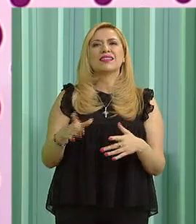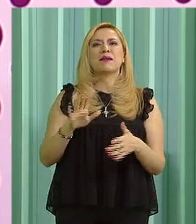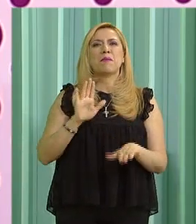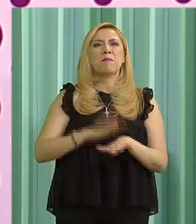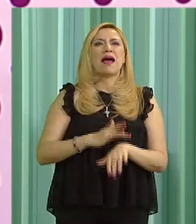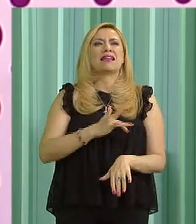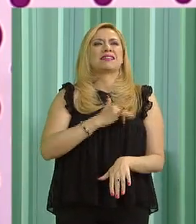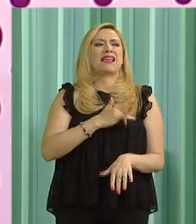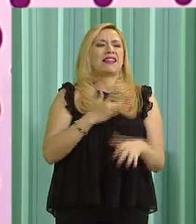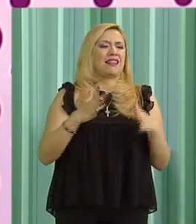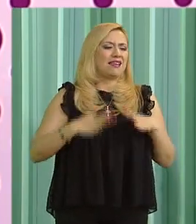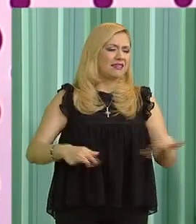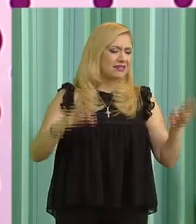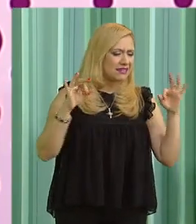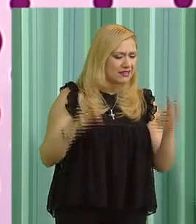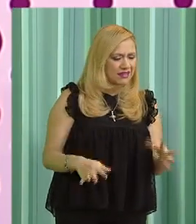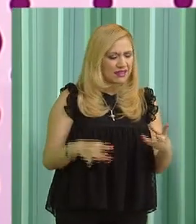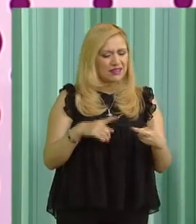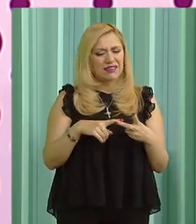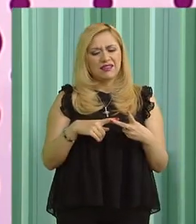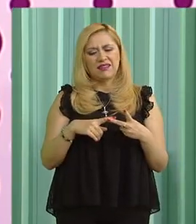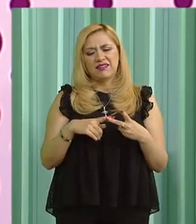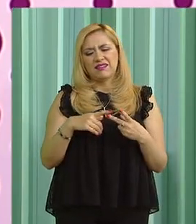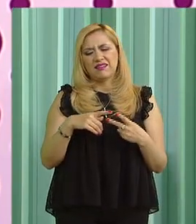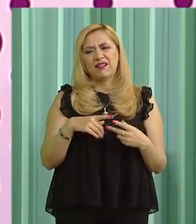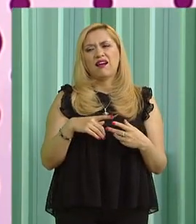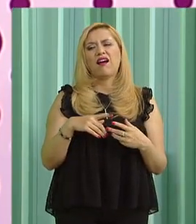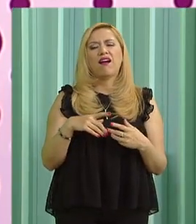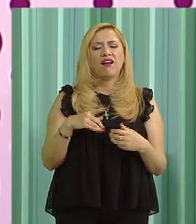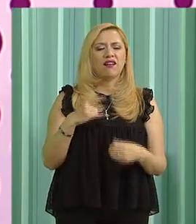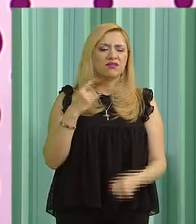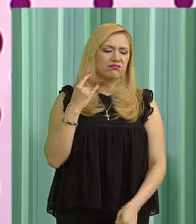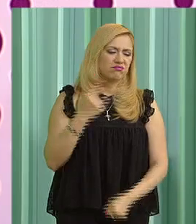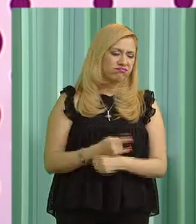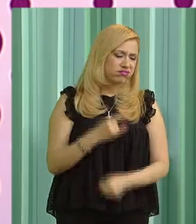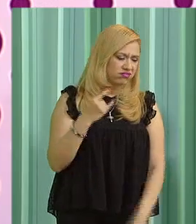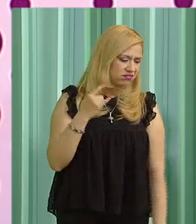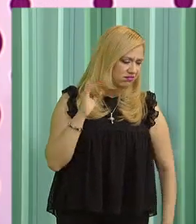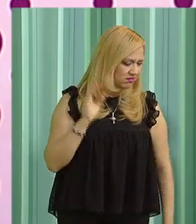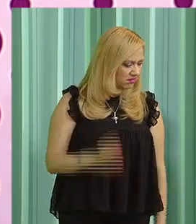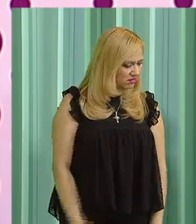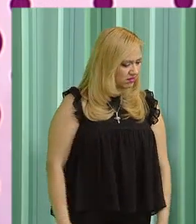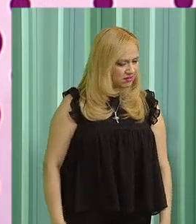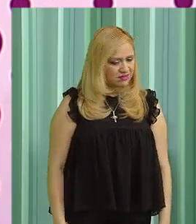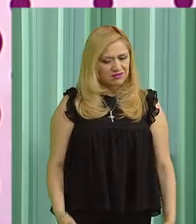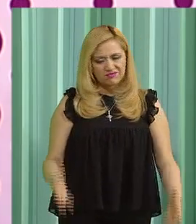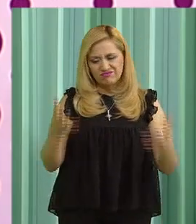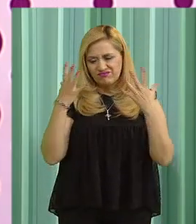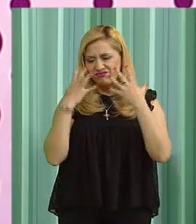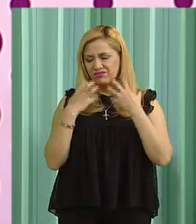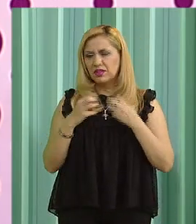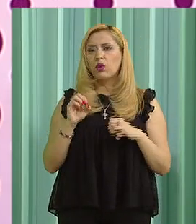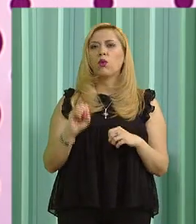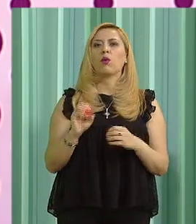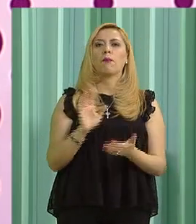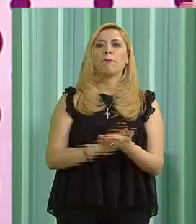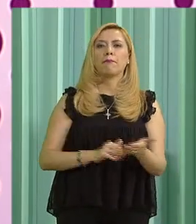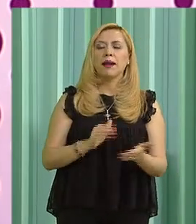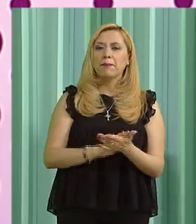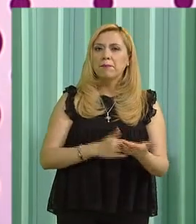o emoción de decepción? Hablábamos un poco de no contar con un documento o la propia